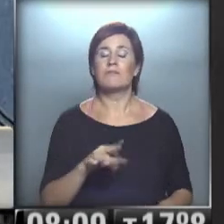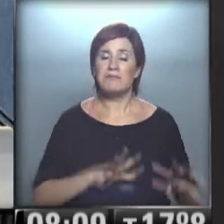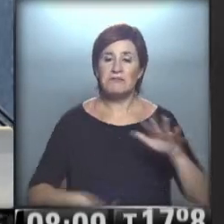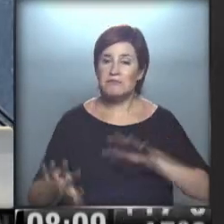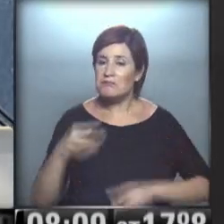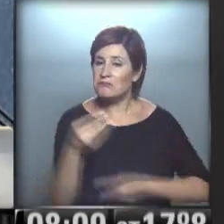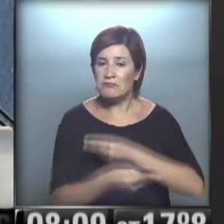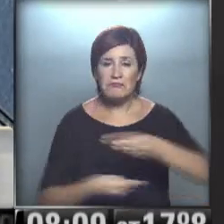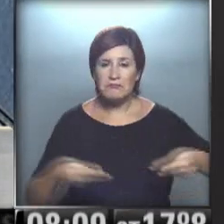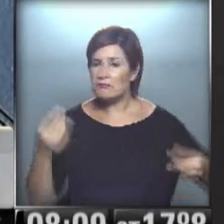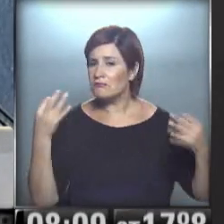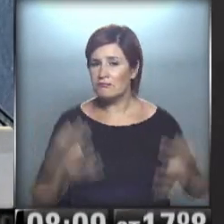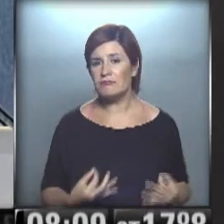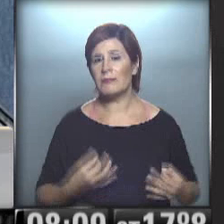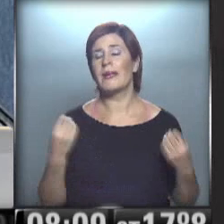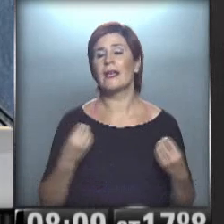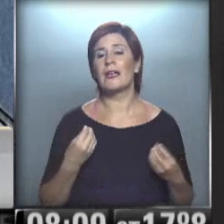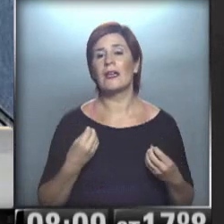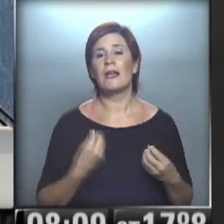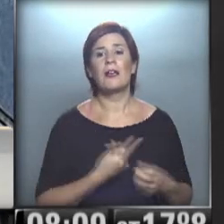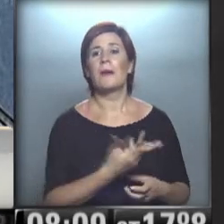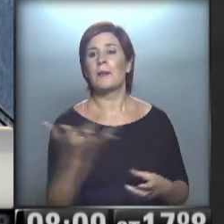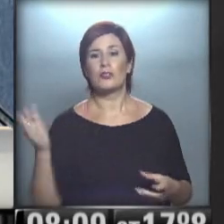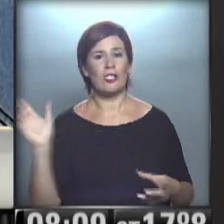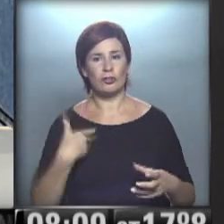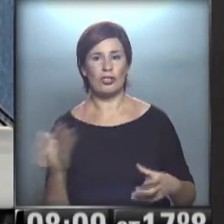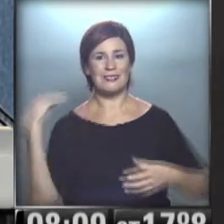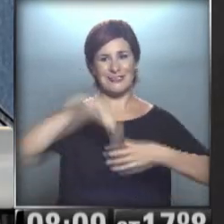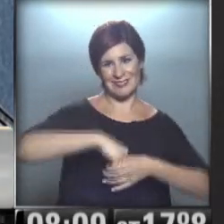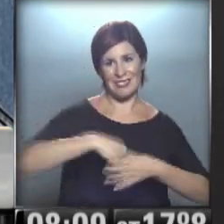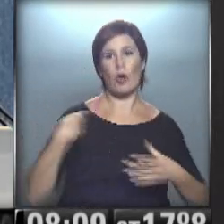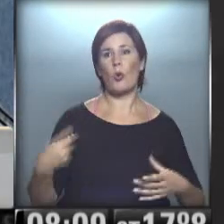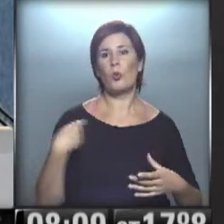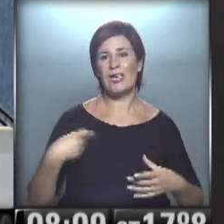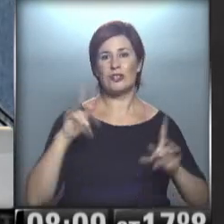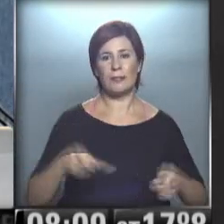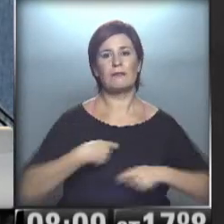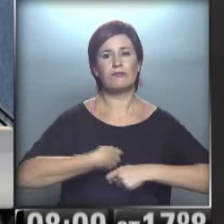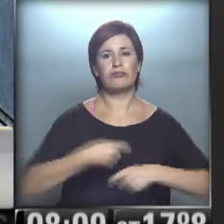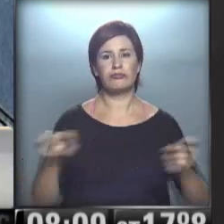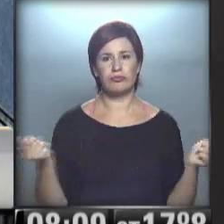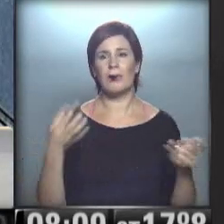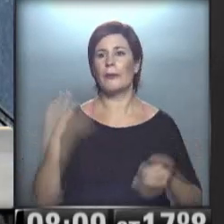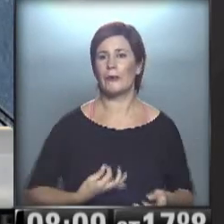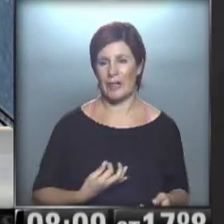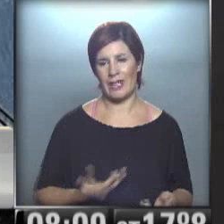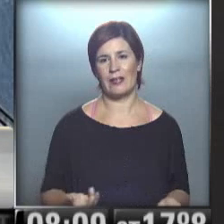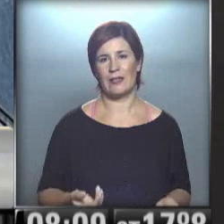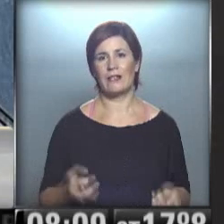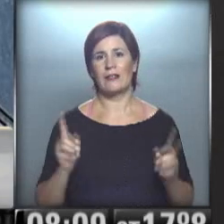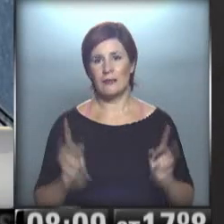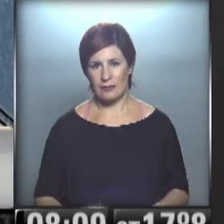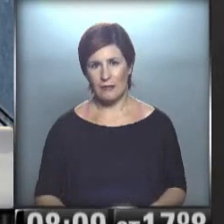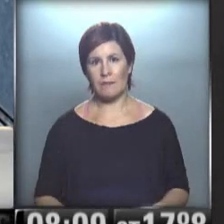financiamiento para garantizar inclusión social, mayor equidad en la distribución del ingreso y obviamente mejoró el coeficiente de Gini, que es